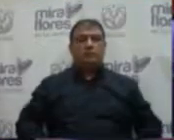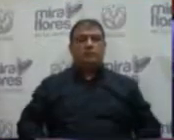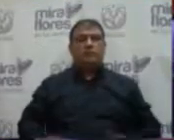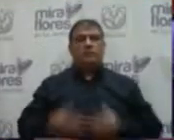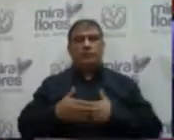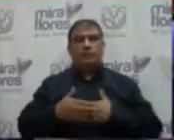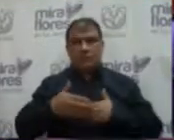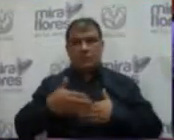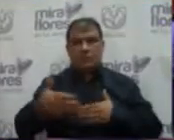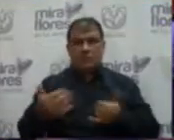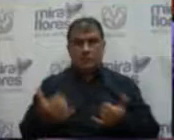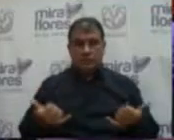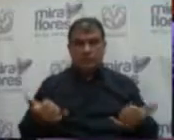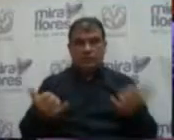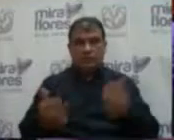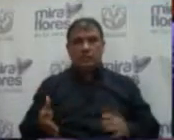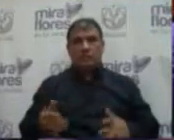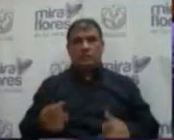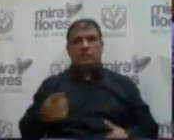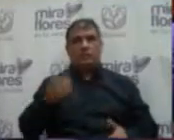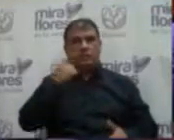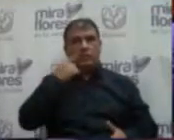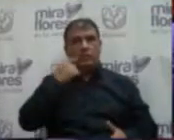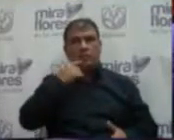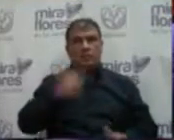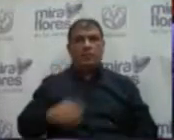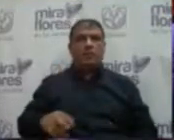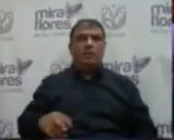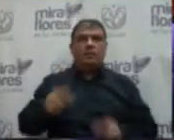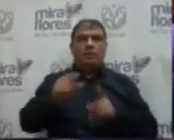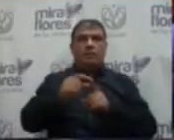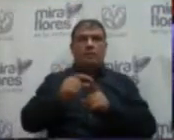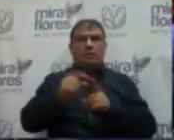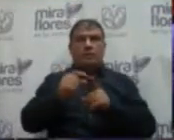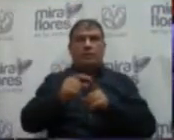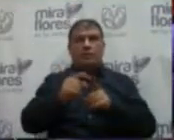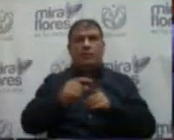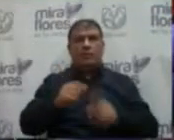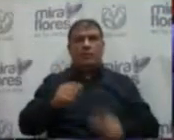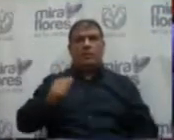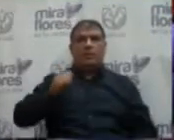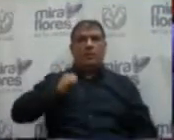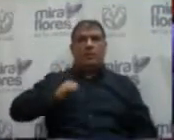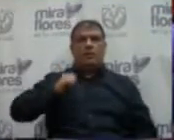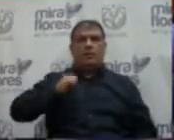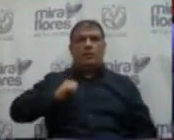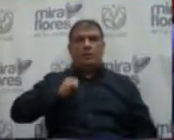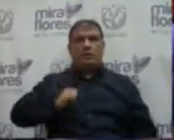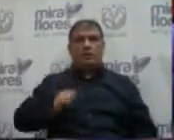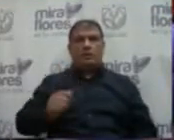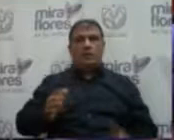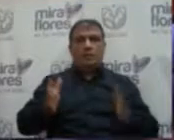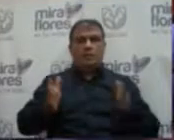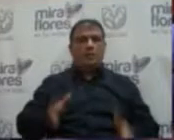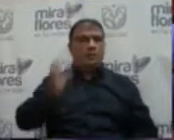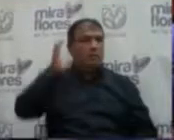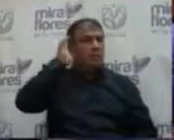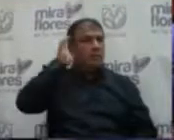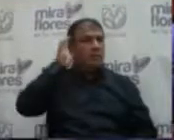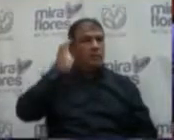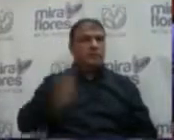A continuación, damas y caballeros, palabras del doctor Jorge Muñoz Wells, alcalde de Miraflores.